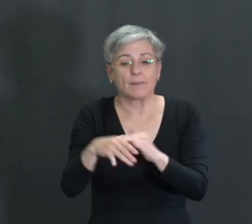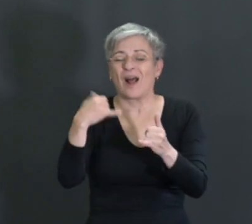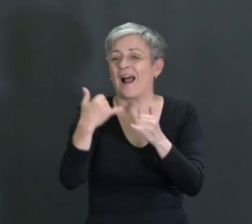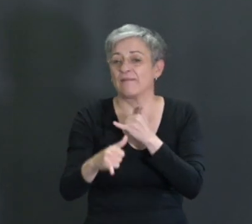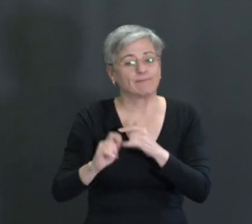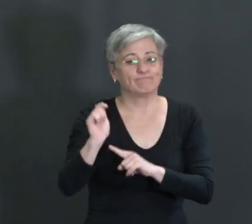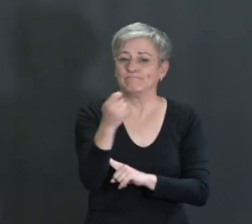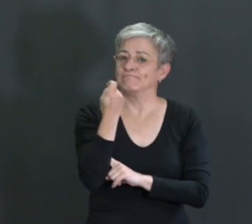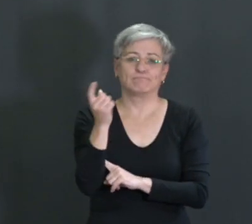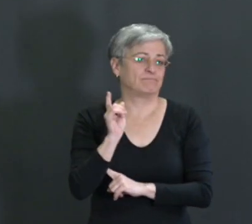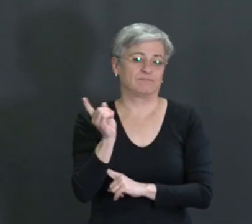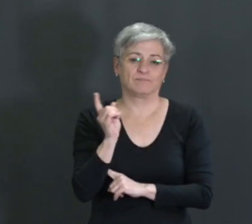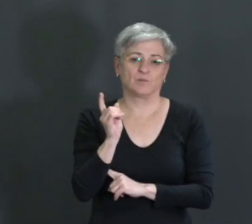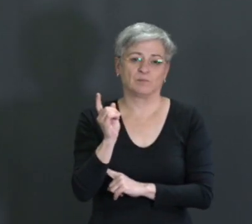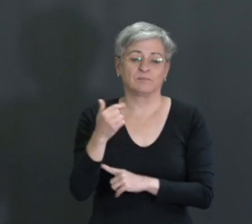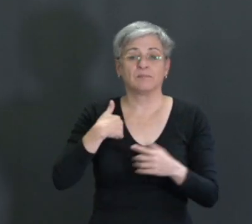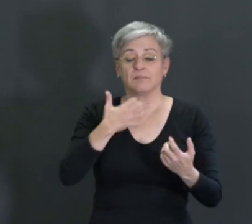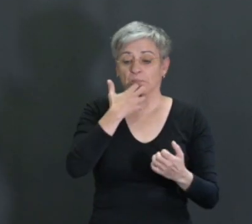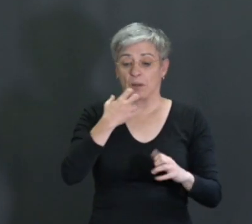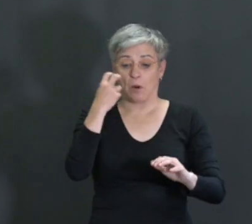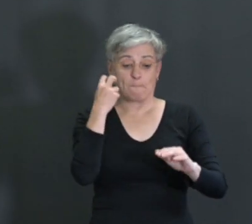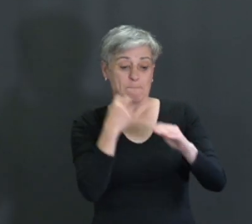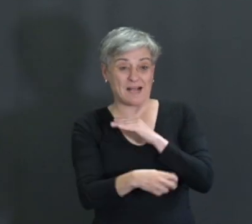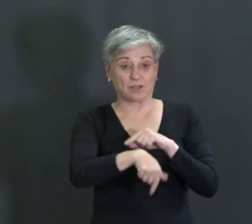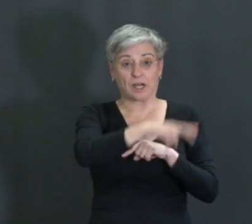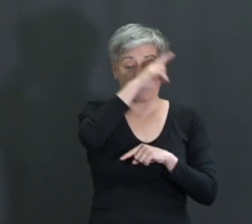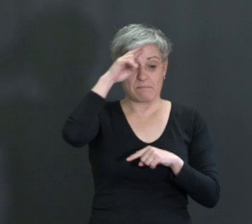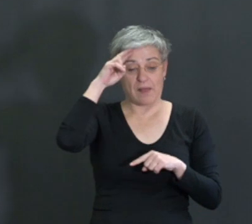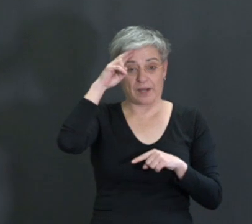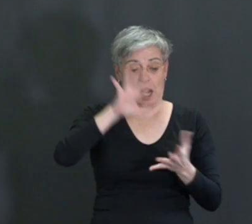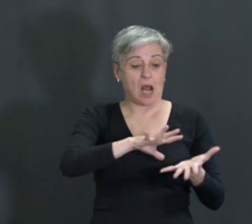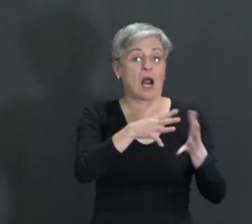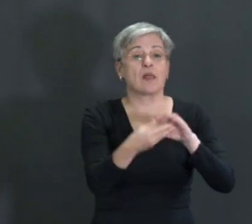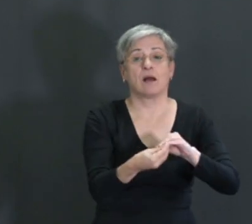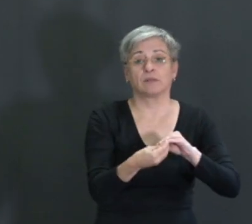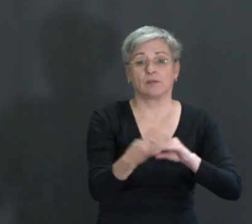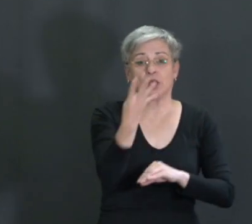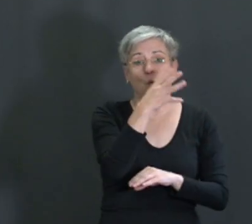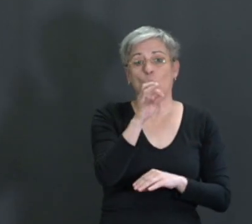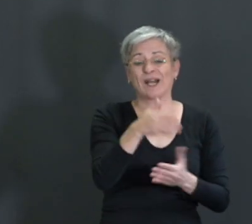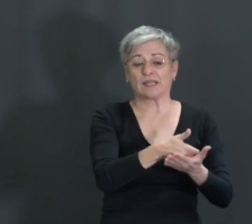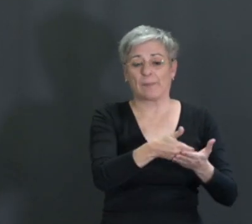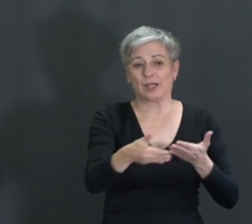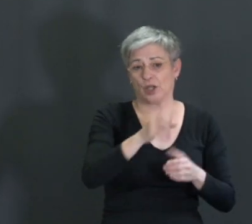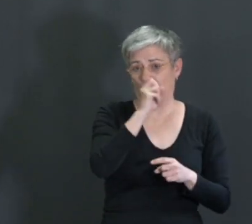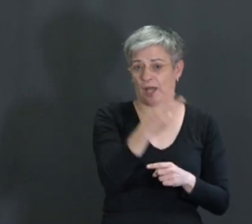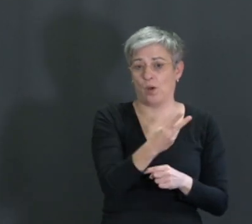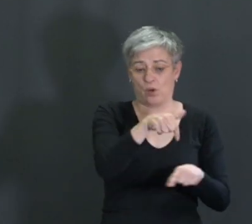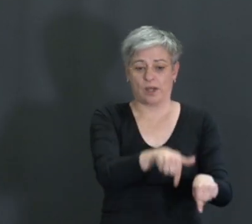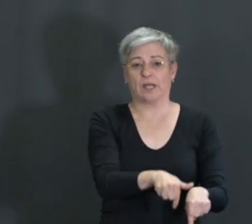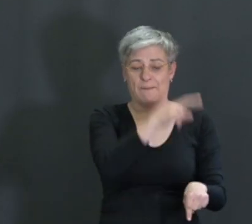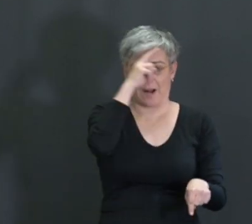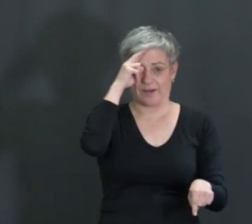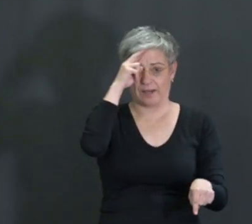tienen conseguida. Una estación de metro en Madrid, adaptarla cuesta 40 millones de euros, ¿no? Si